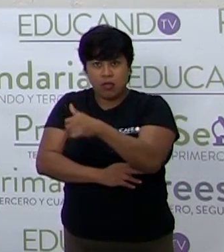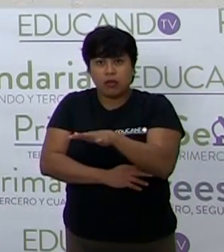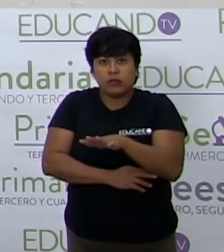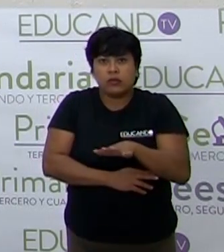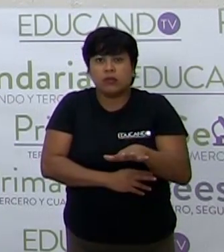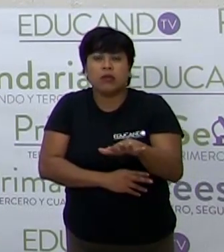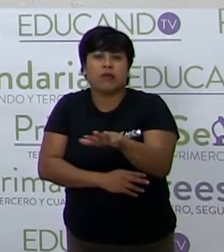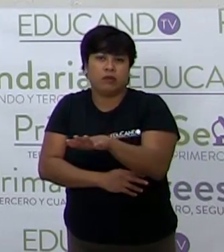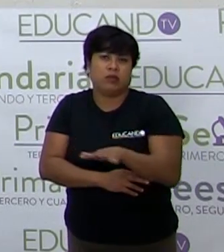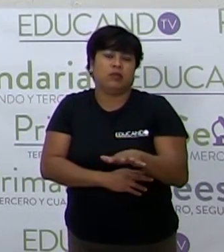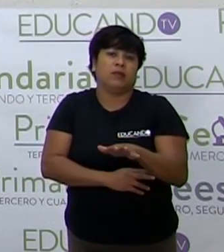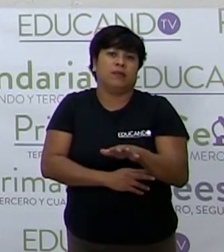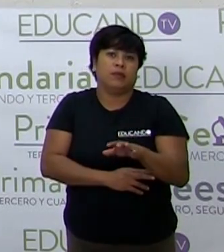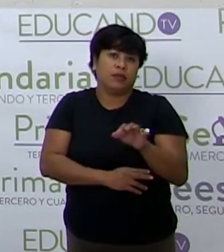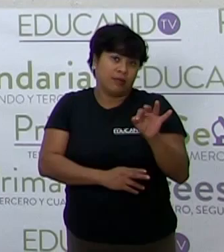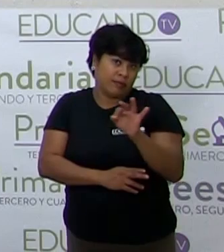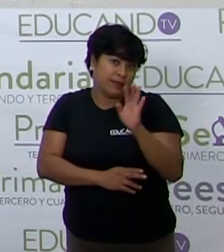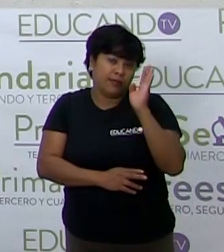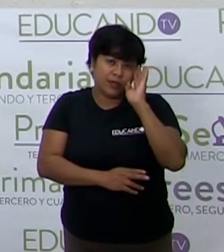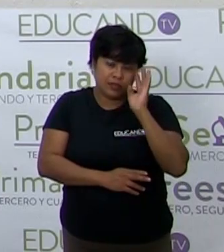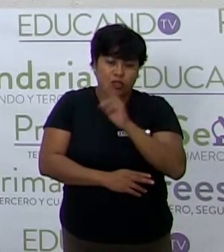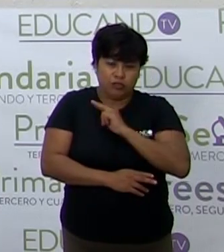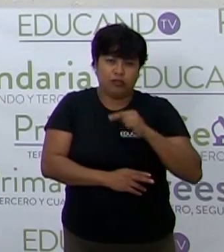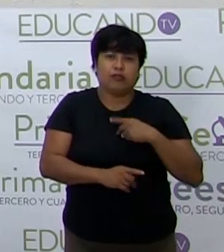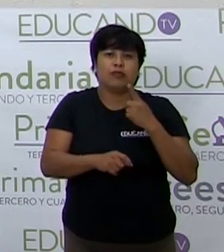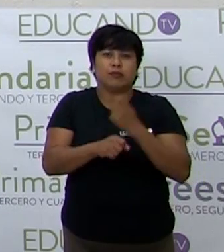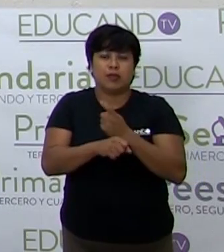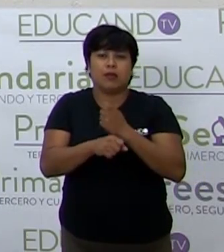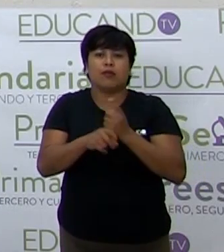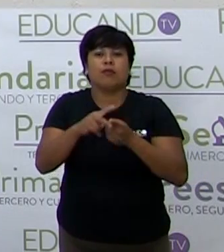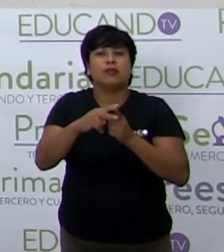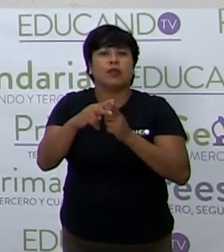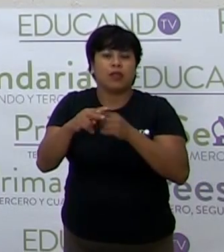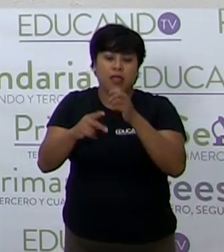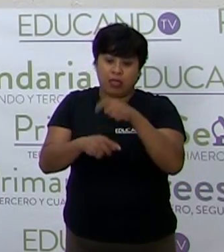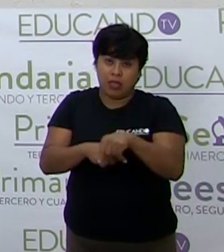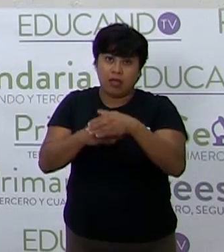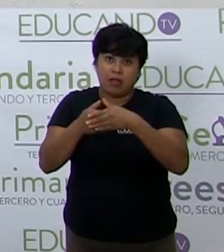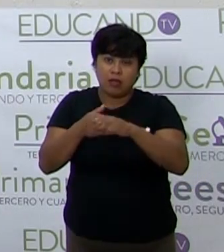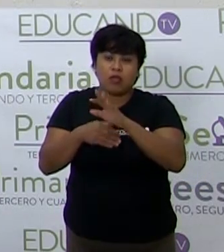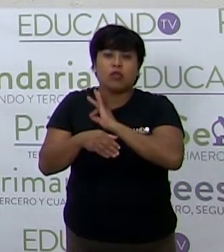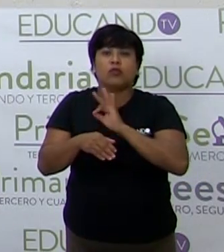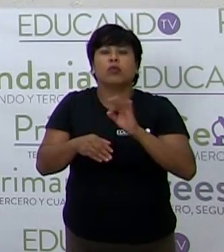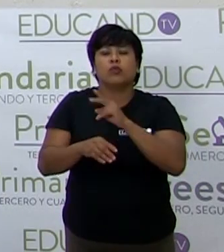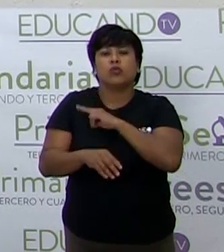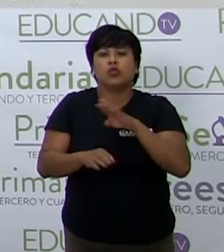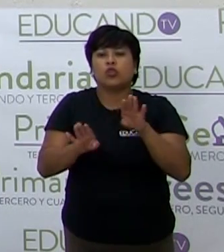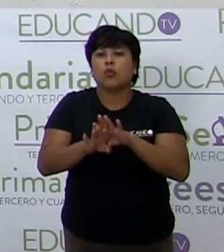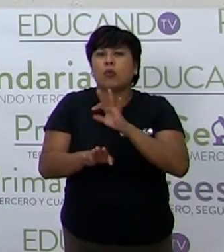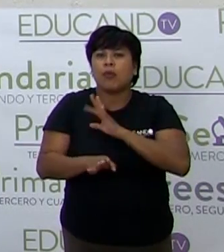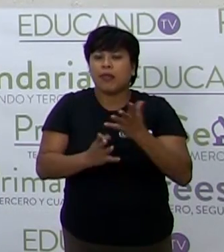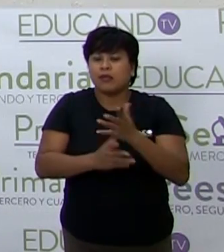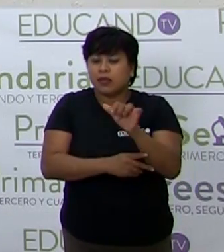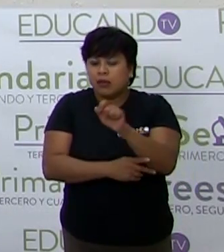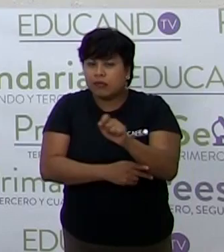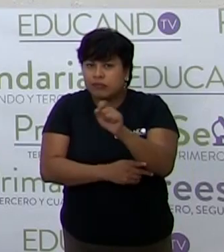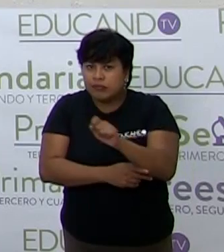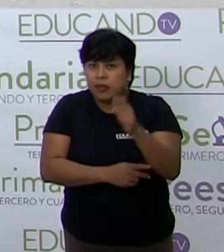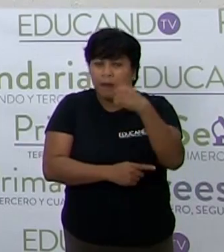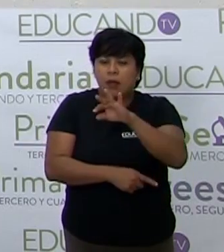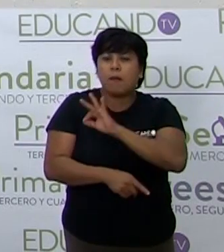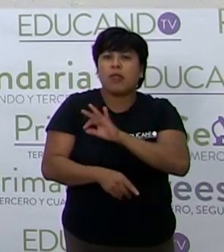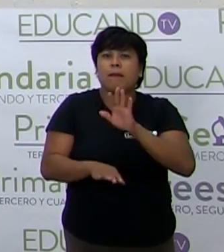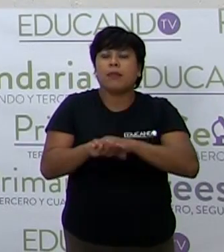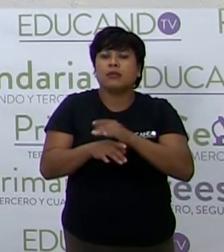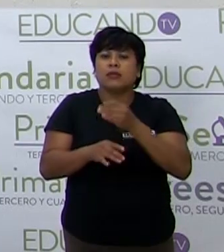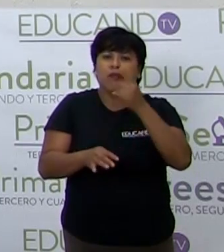superficie y si te parece las vamos a contar primero y de ahí podemos establecer una fórmula que nos ayude a